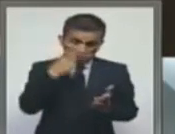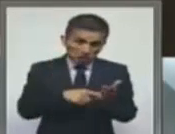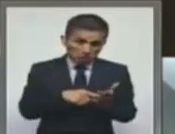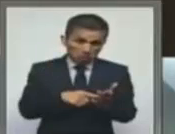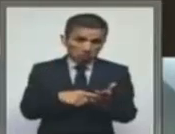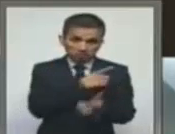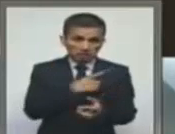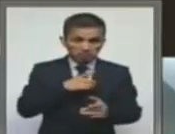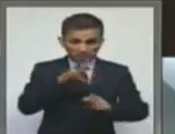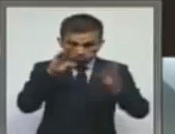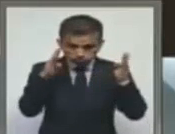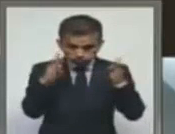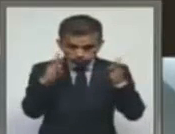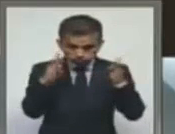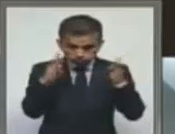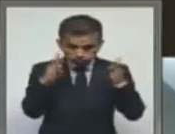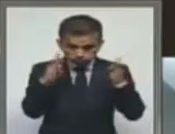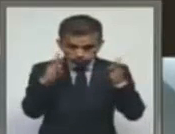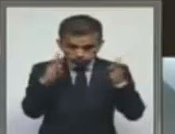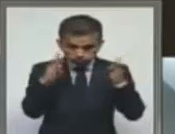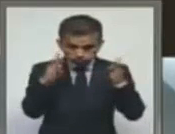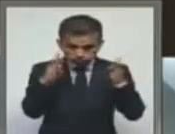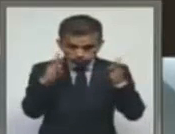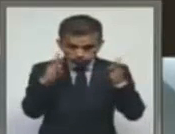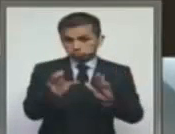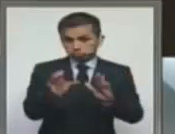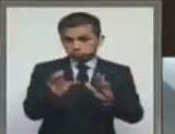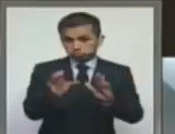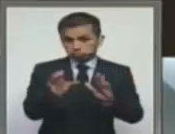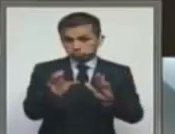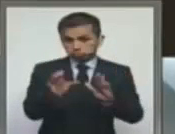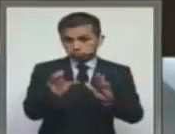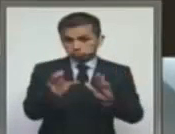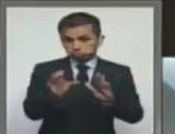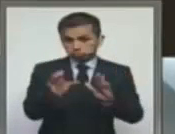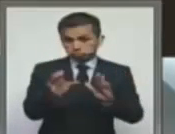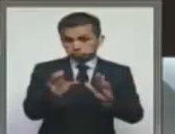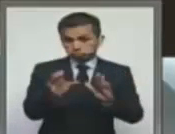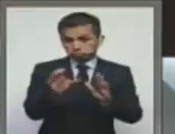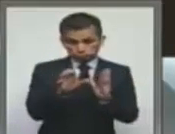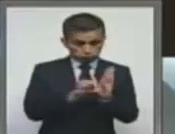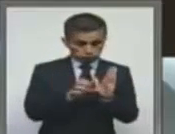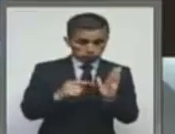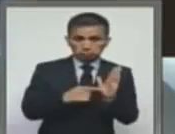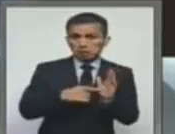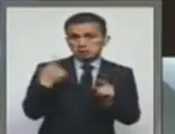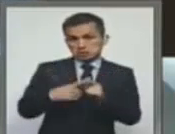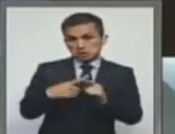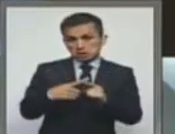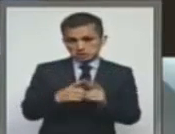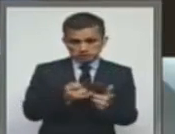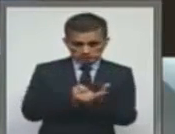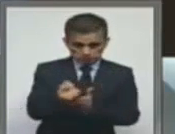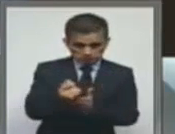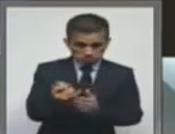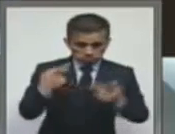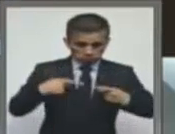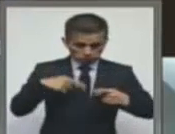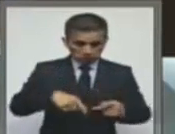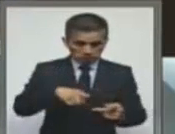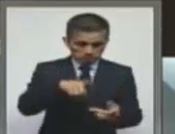en esta discusión, que bueno, como ya esta constitución pues no será decidida por los capitalinos, habrá